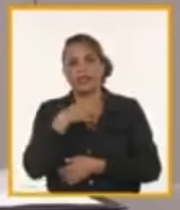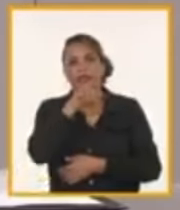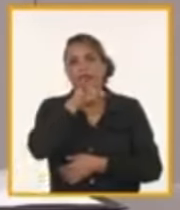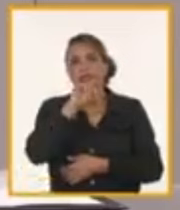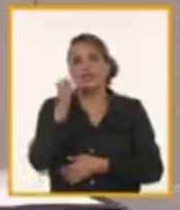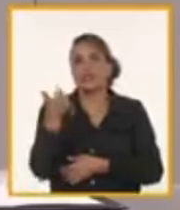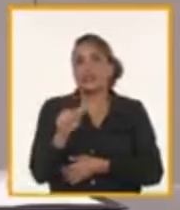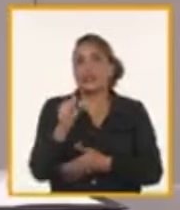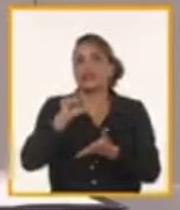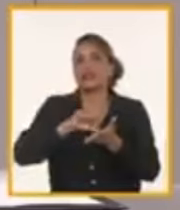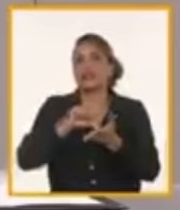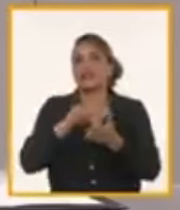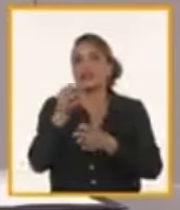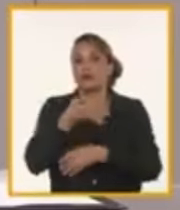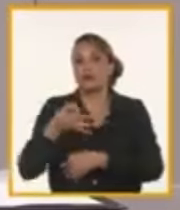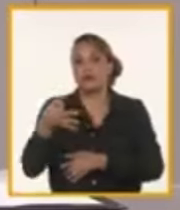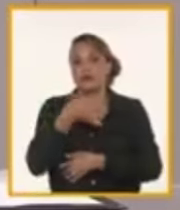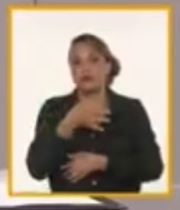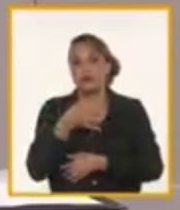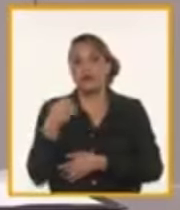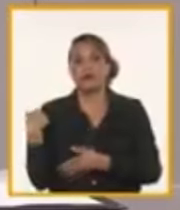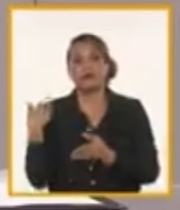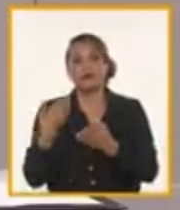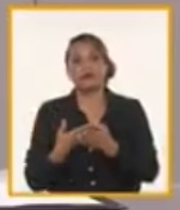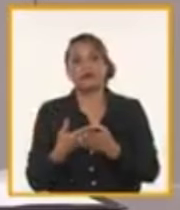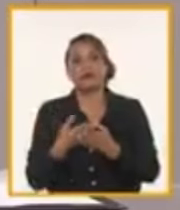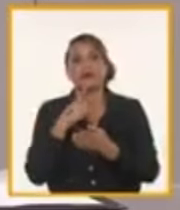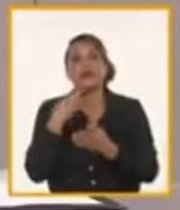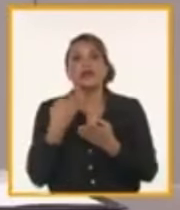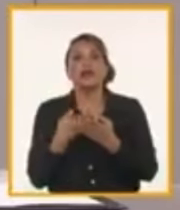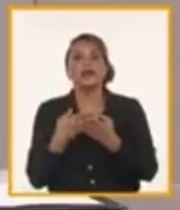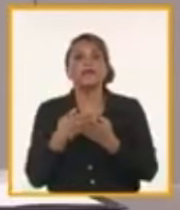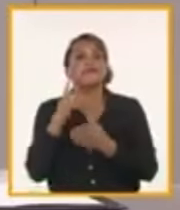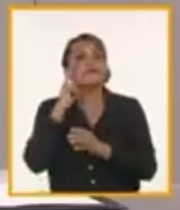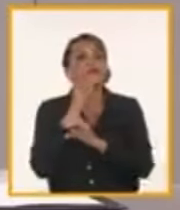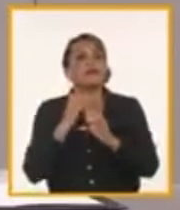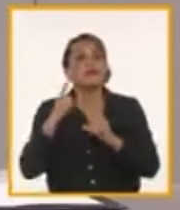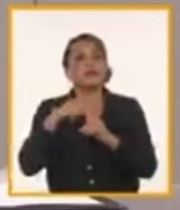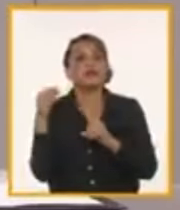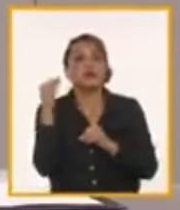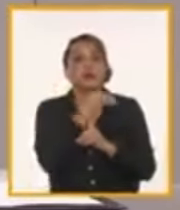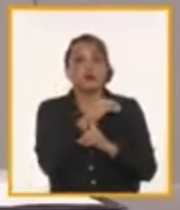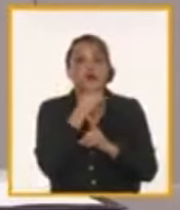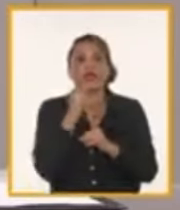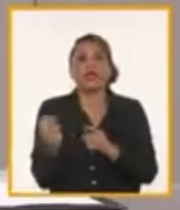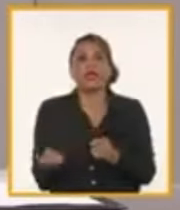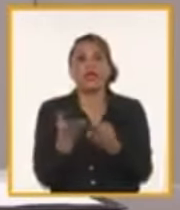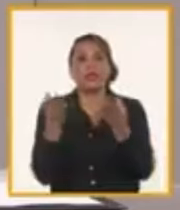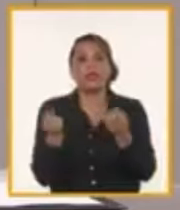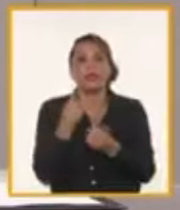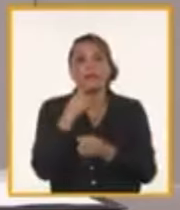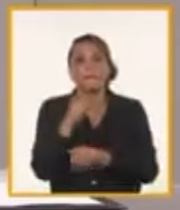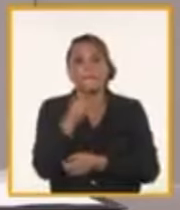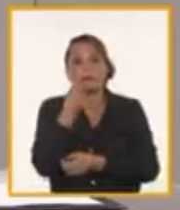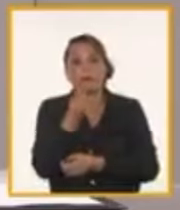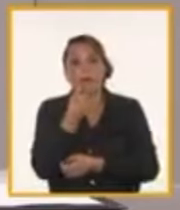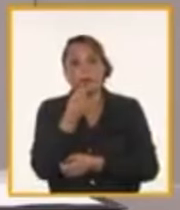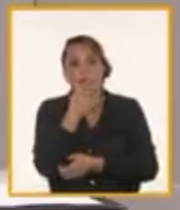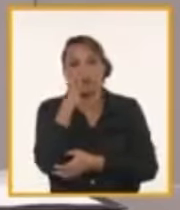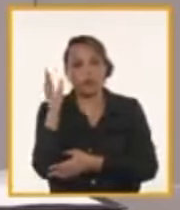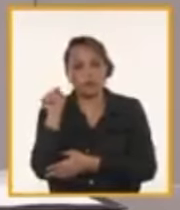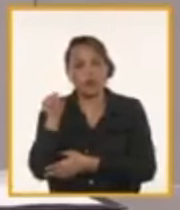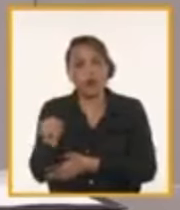universitarios municipales y Tenemos también una entidad de ciencia y tecnología que es el Jardín Botánico orquideario de soroa que también forma parte de